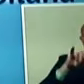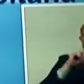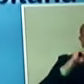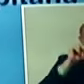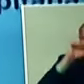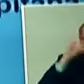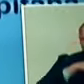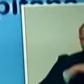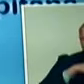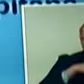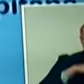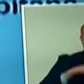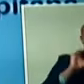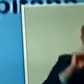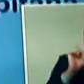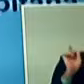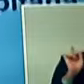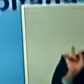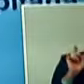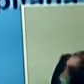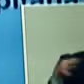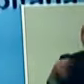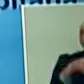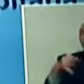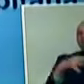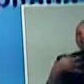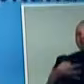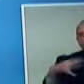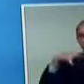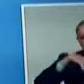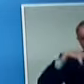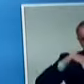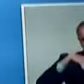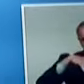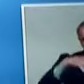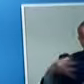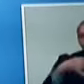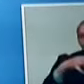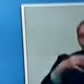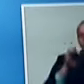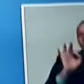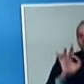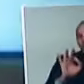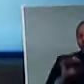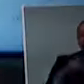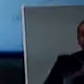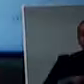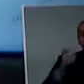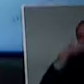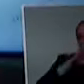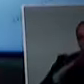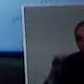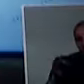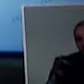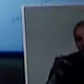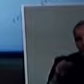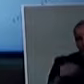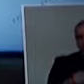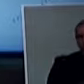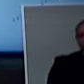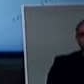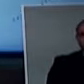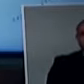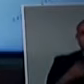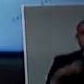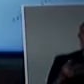San Cristóbal, en la provincia de Artemisa. Aquí está Punta Caraguao, en el municipio